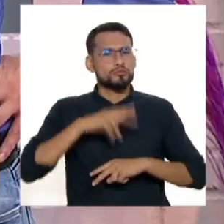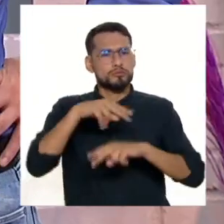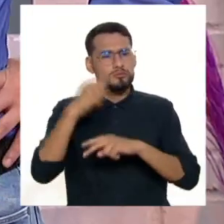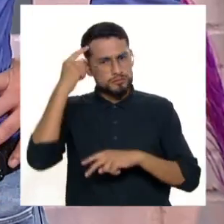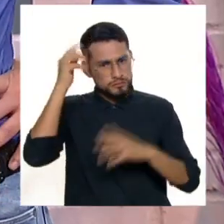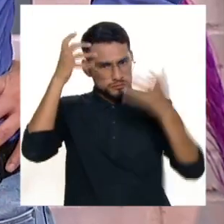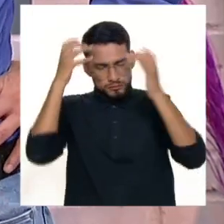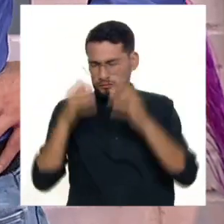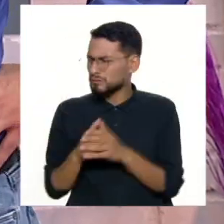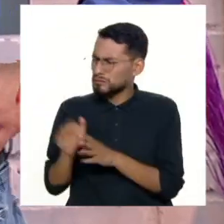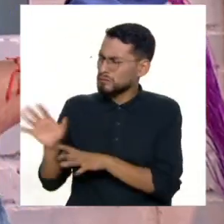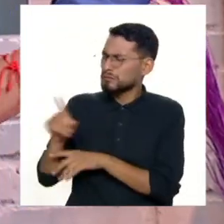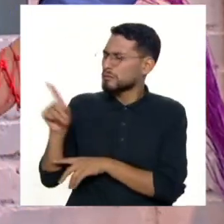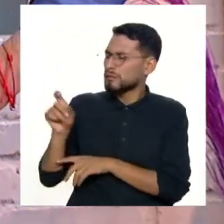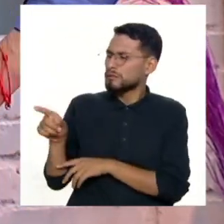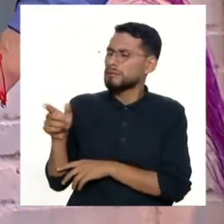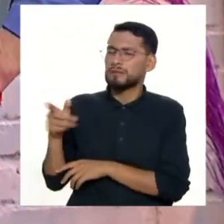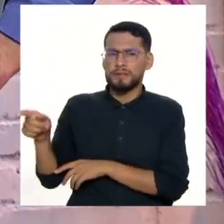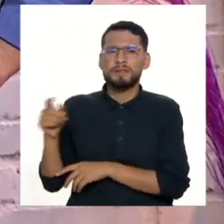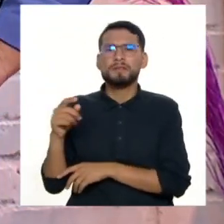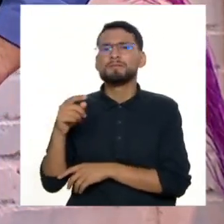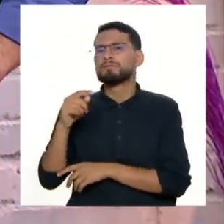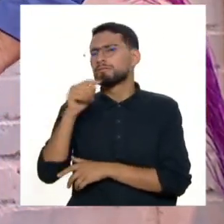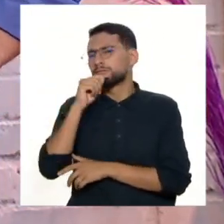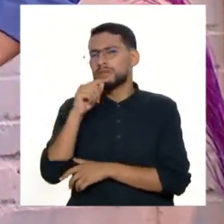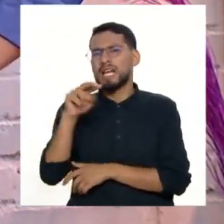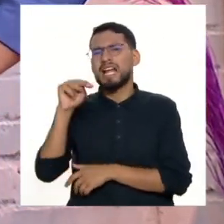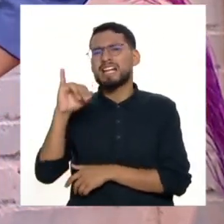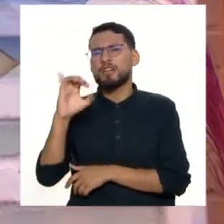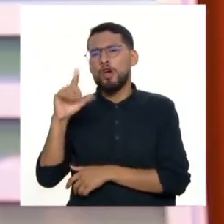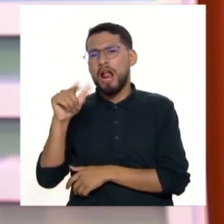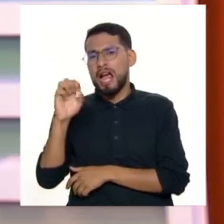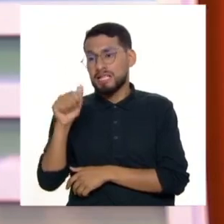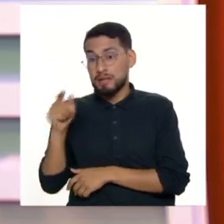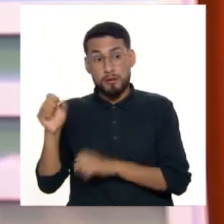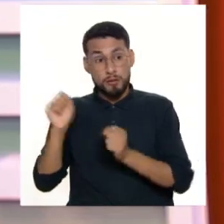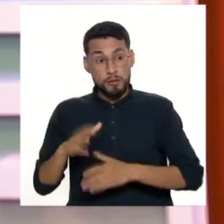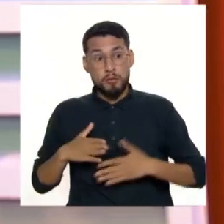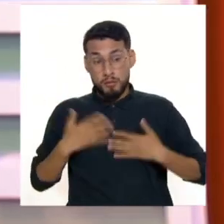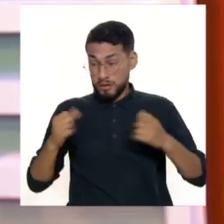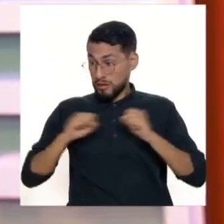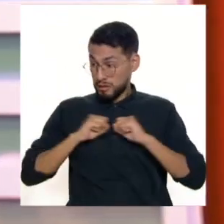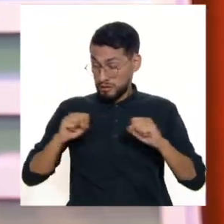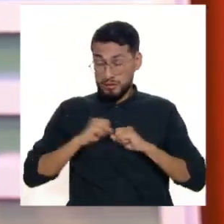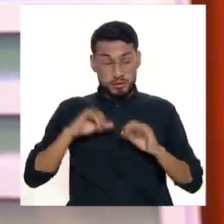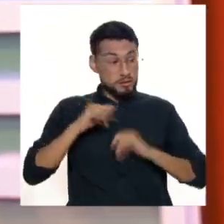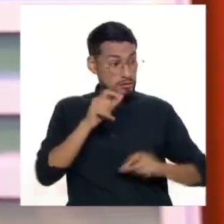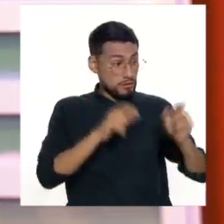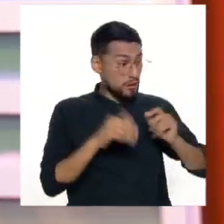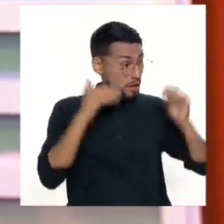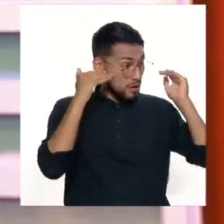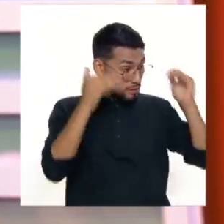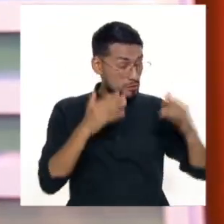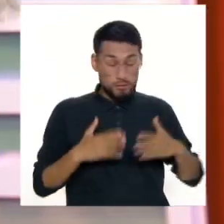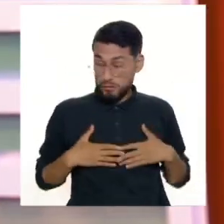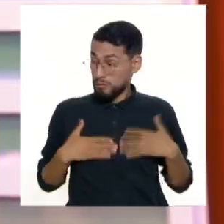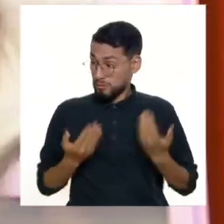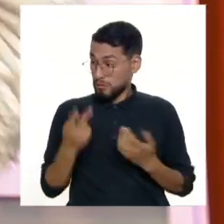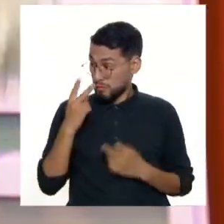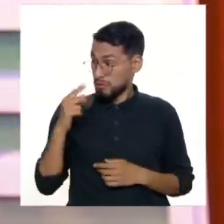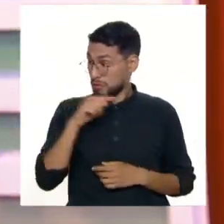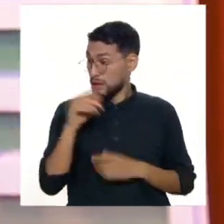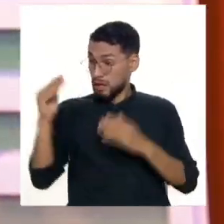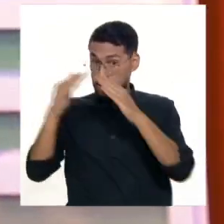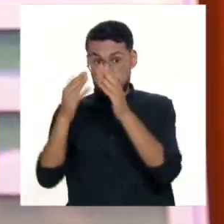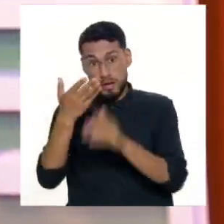porque nosotros acá tenemos en la casa a la tía Nicolasa. ¿Ella también puede hacer estos ejercicios? ¿Lo pueden hacer las personas mayores que de repente nos están viendo